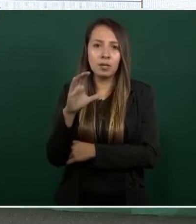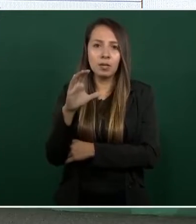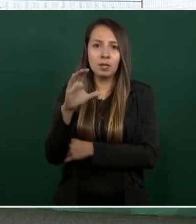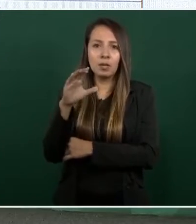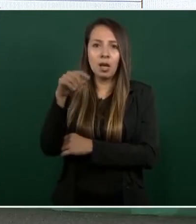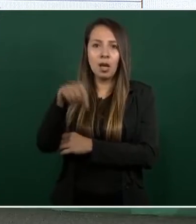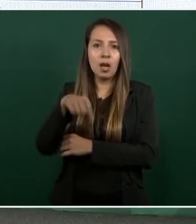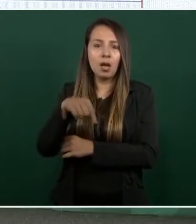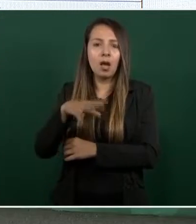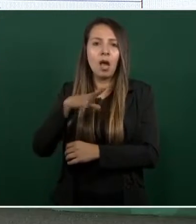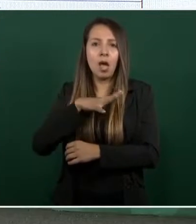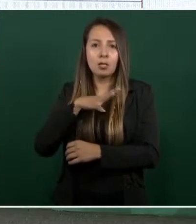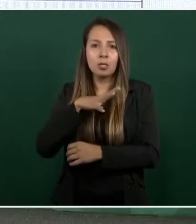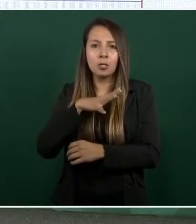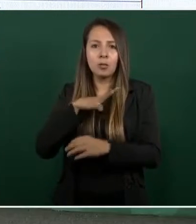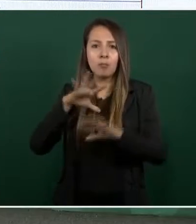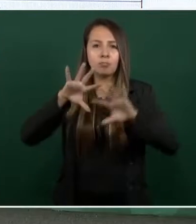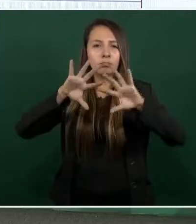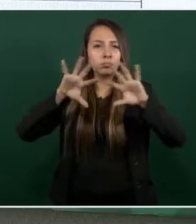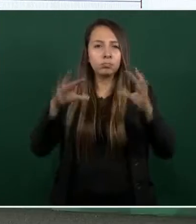lleva un monto de